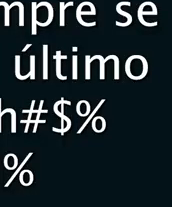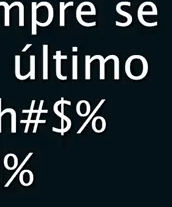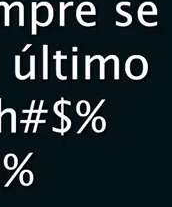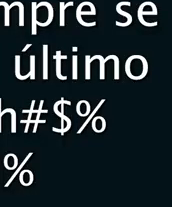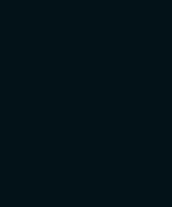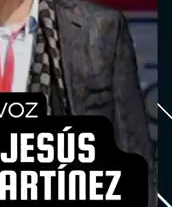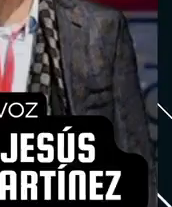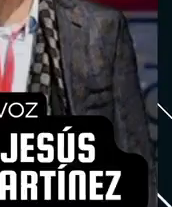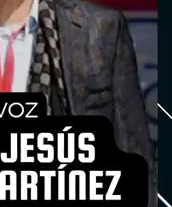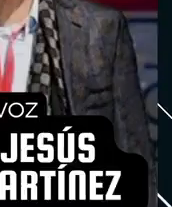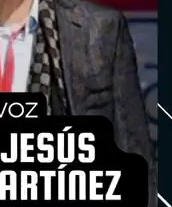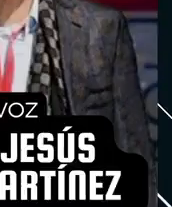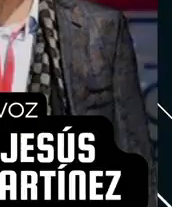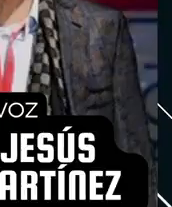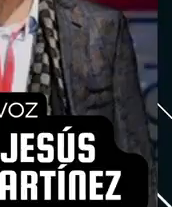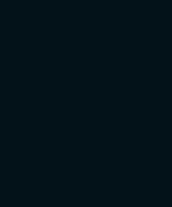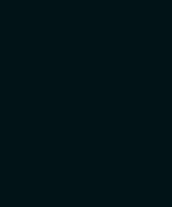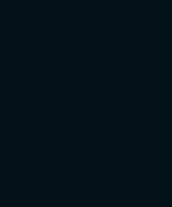hijo puta.